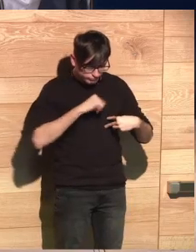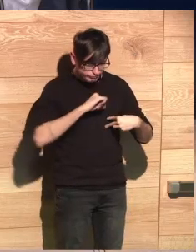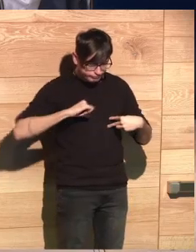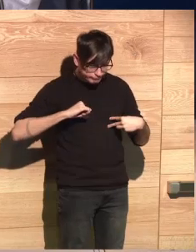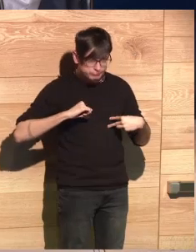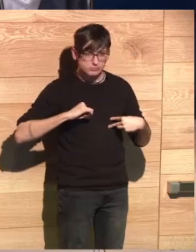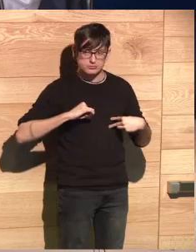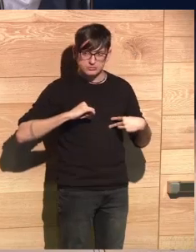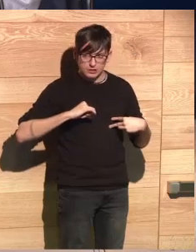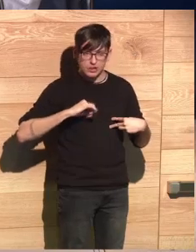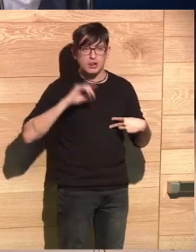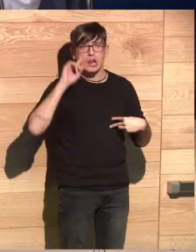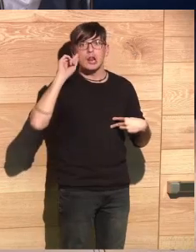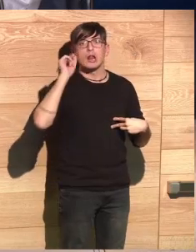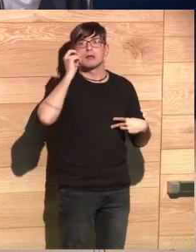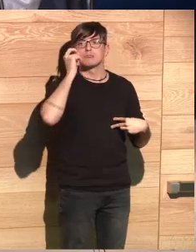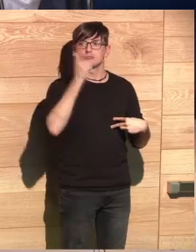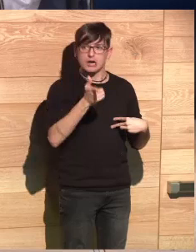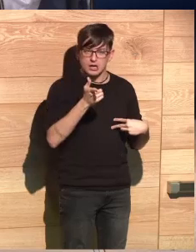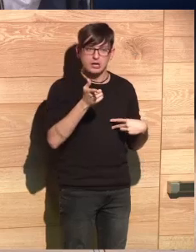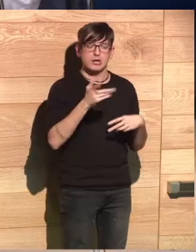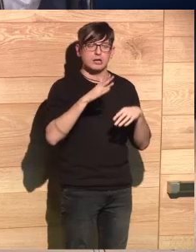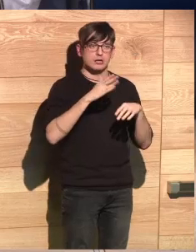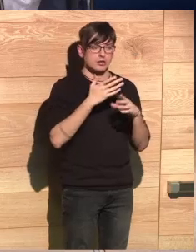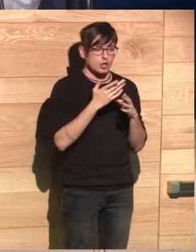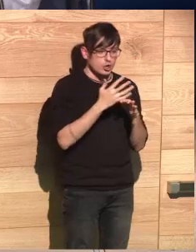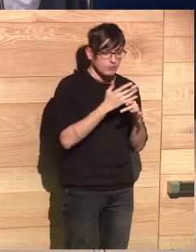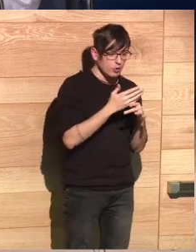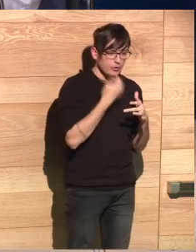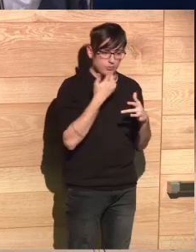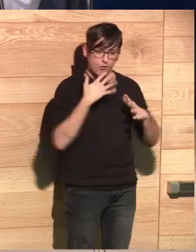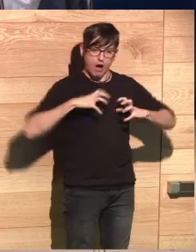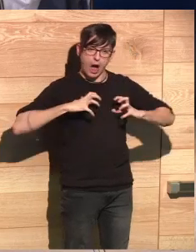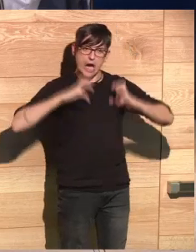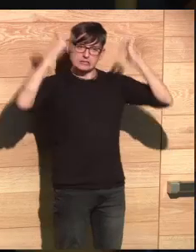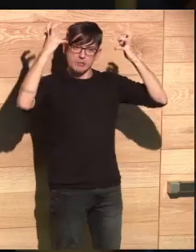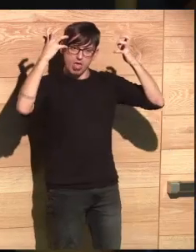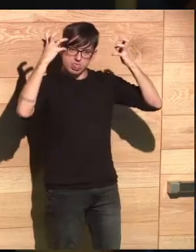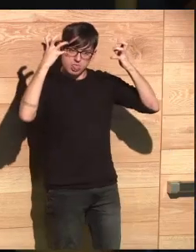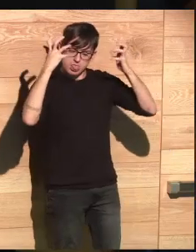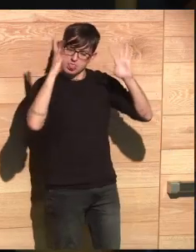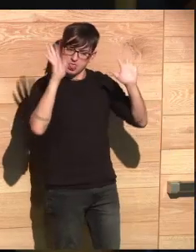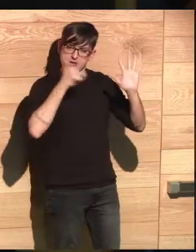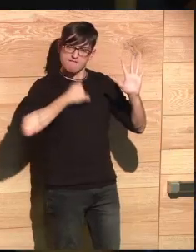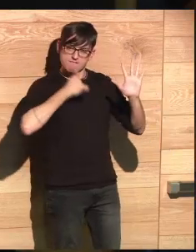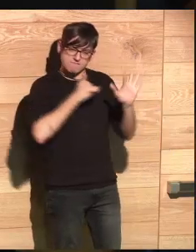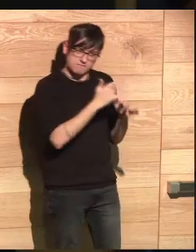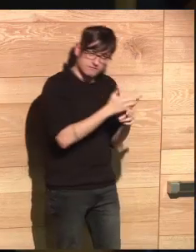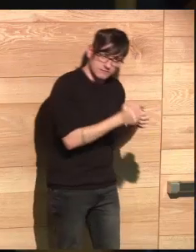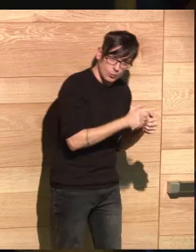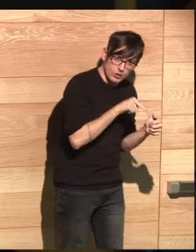que muchas veces se utilizan los videojuegos para canalizar a lo mejor una gran agresividad, por ejemplo, cosas del estilo.